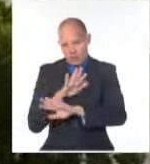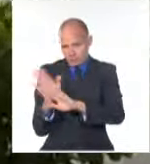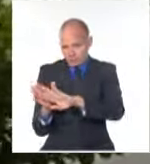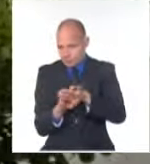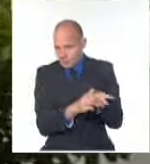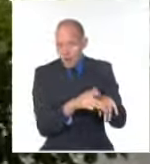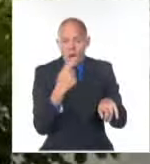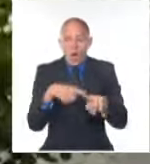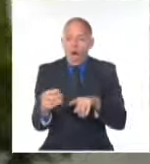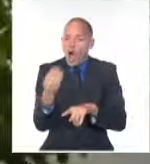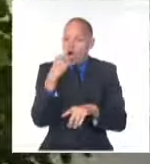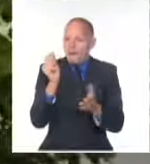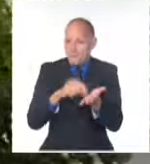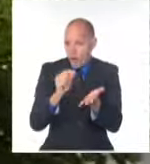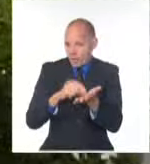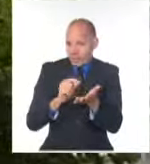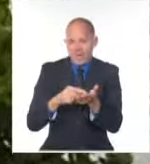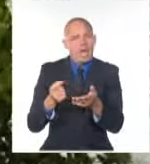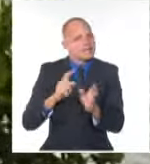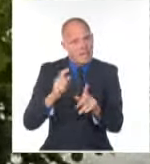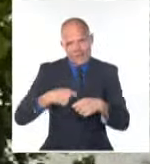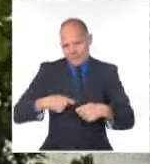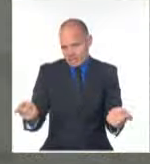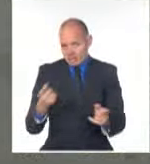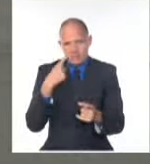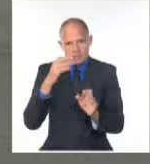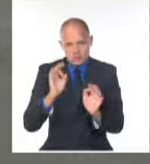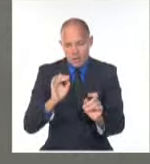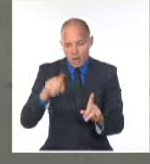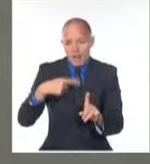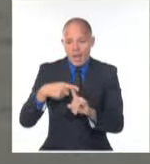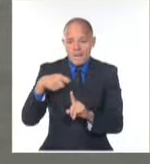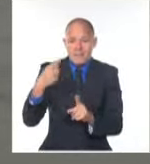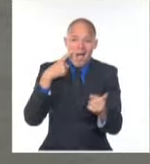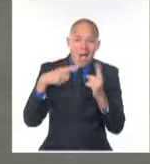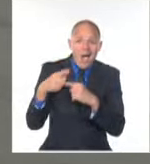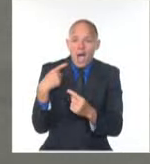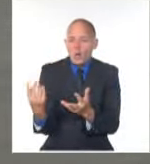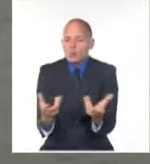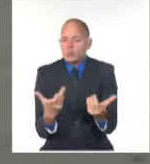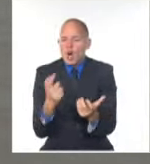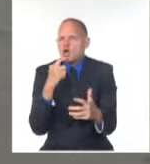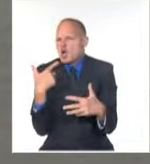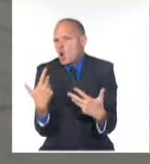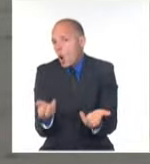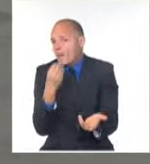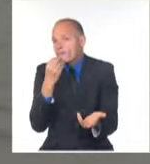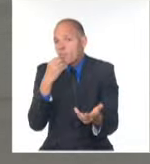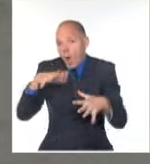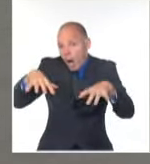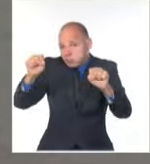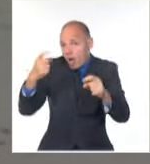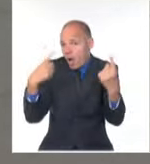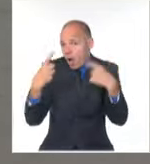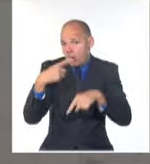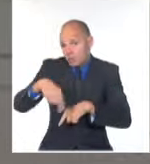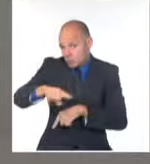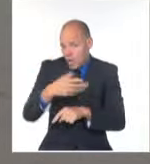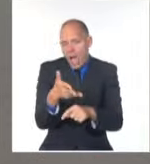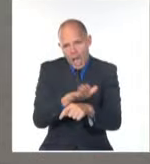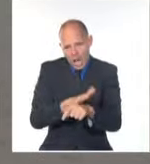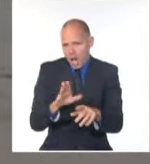productos alimenticios de la canasta básica y recursos para la cocción de los alimentos ante posibles afectaciones del